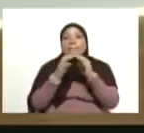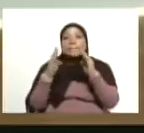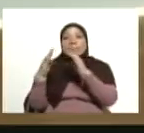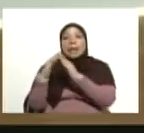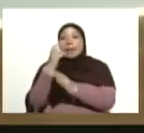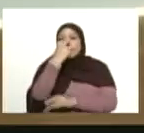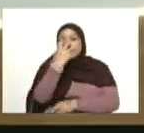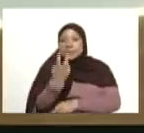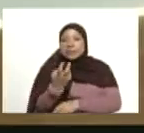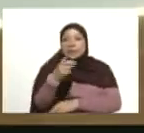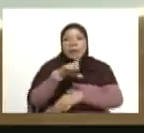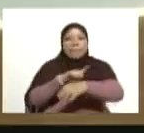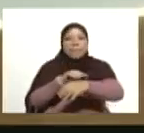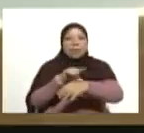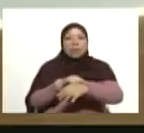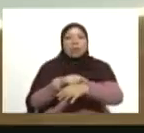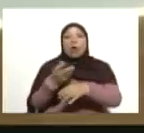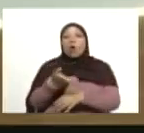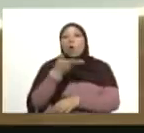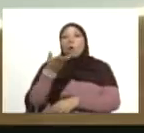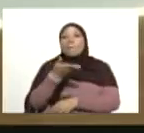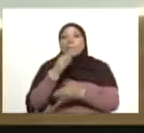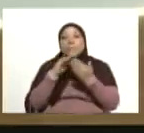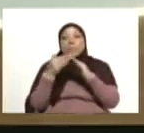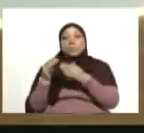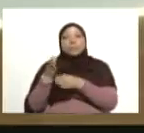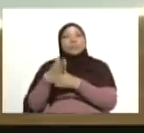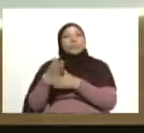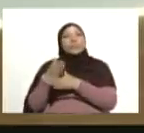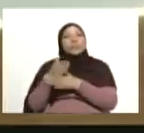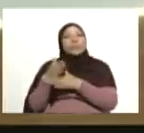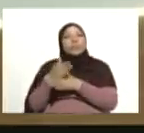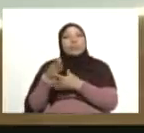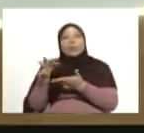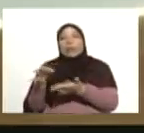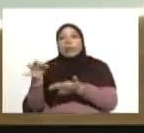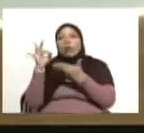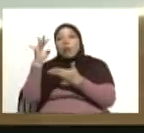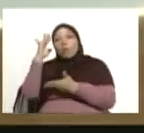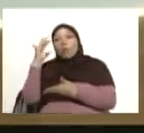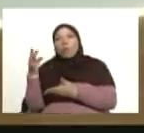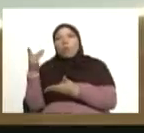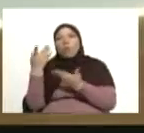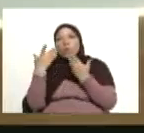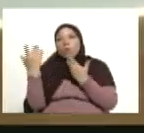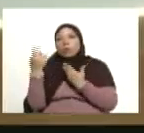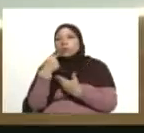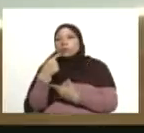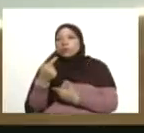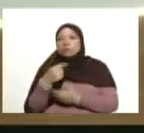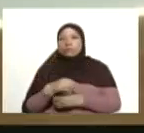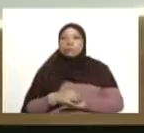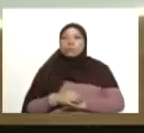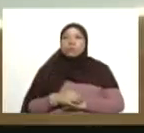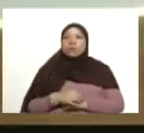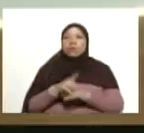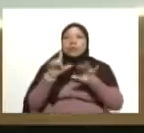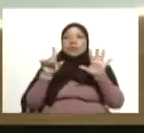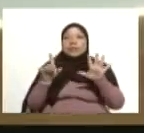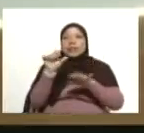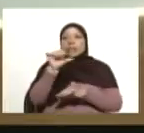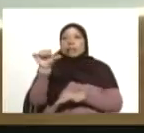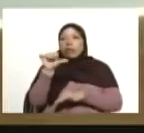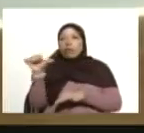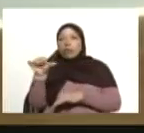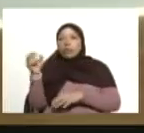por casa, sancochos comunitarios de compartir y cafecitos militantes. Nahum, ¿qué me dice, chicos? 6 semanas de invento,